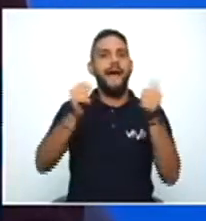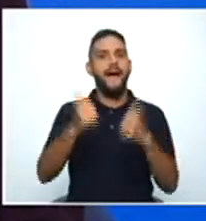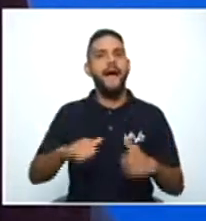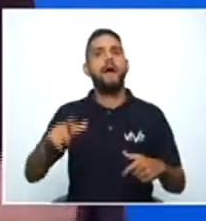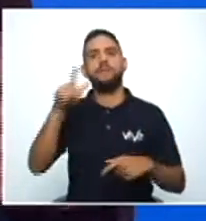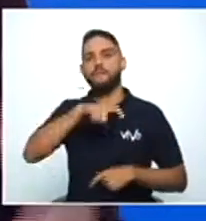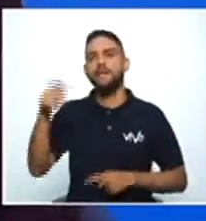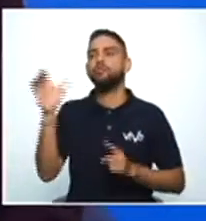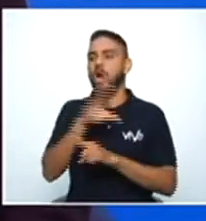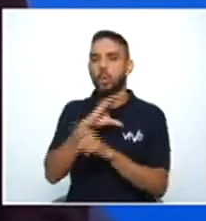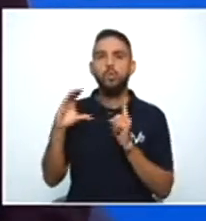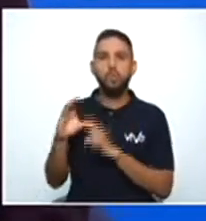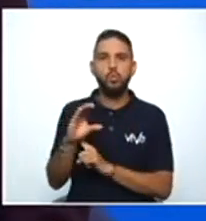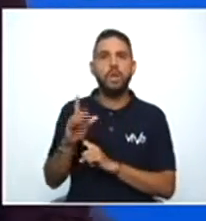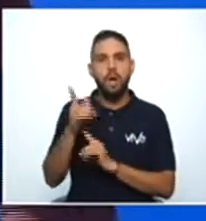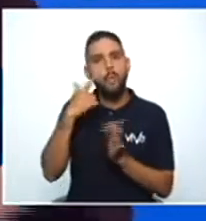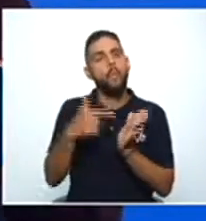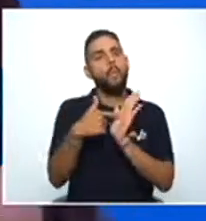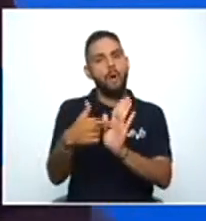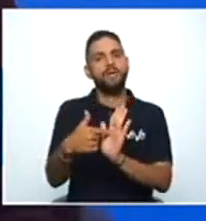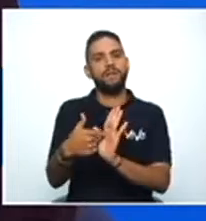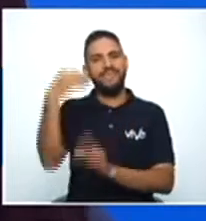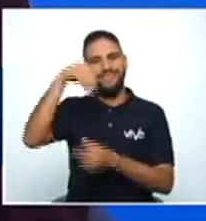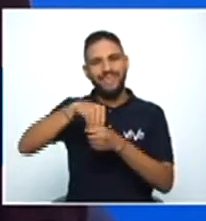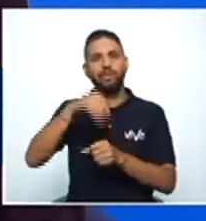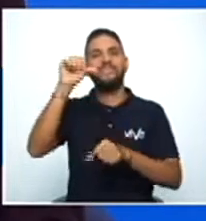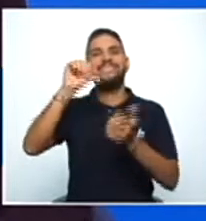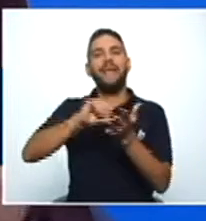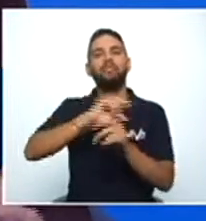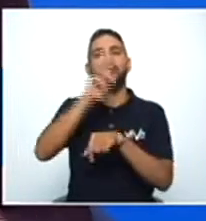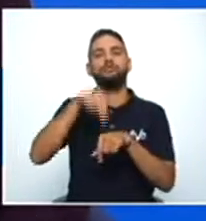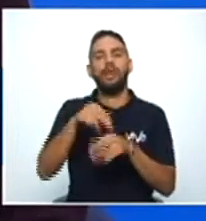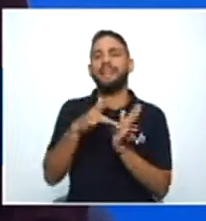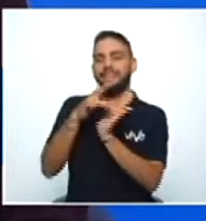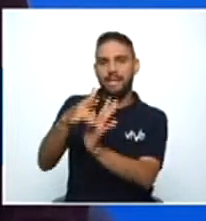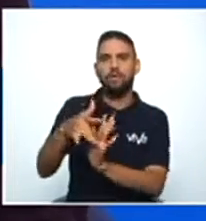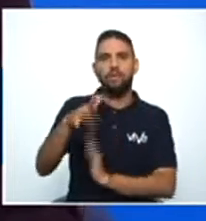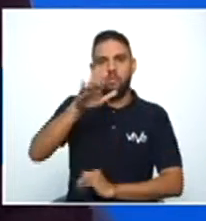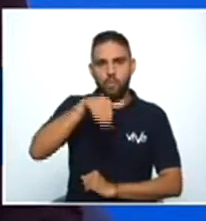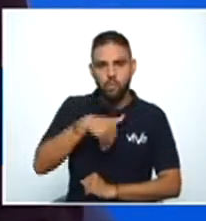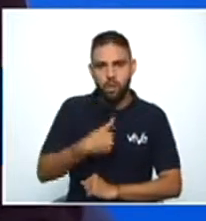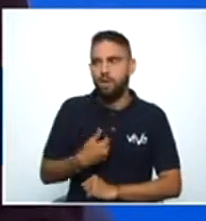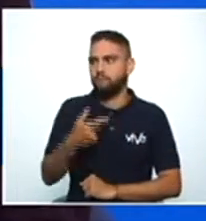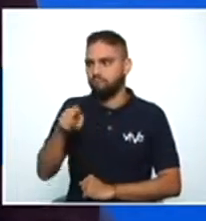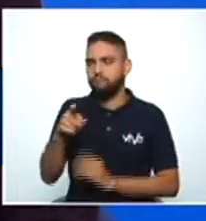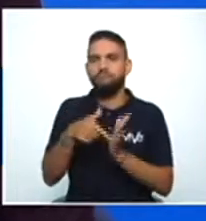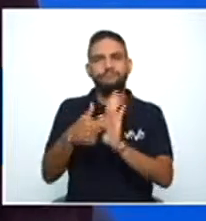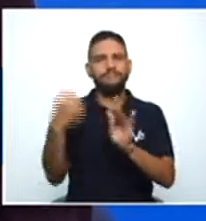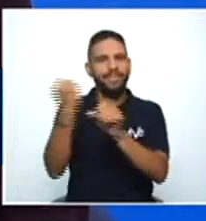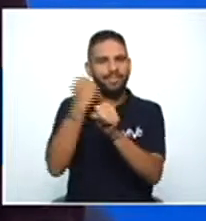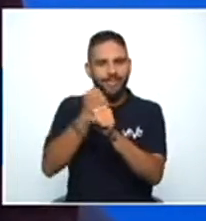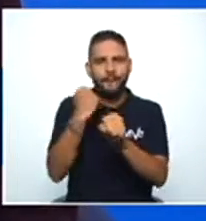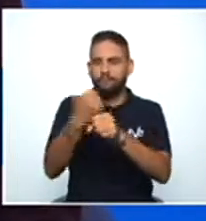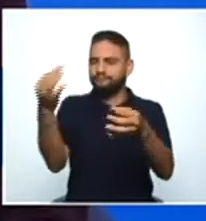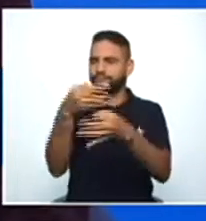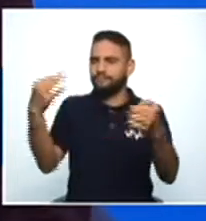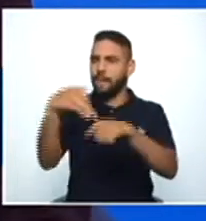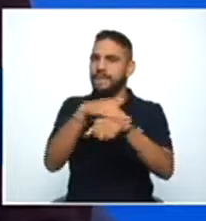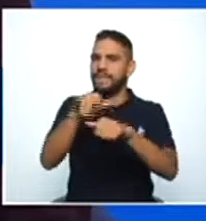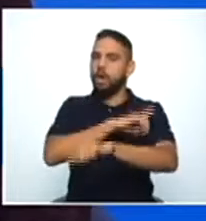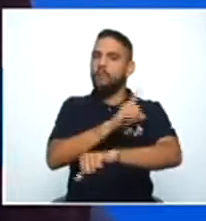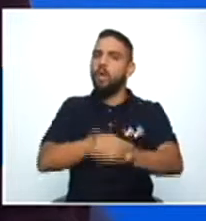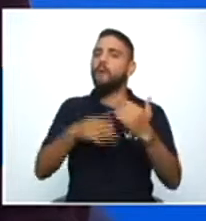en general que se involucren con lo que se está haciendo en el centro nacional del disco que se involucre con la labor la hermosa labor que está realizando el ministerio del